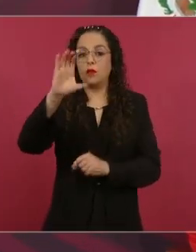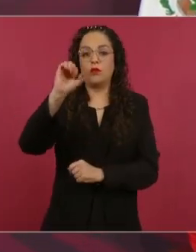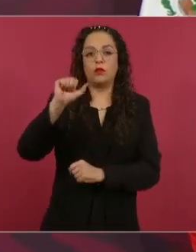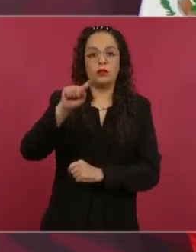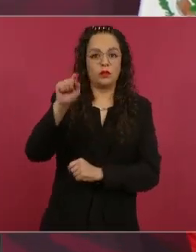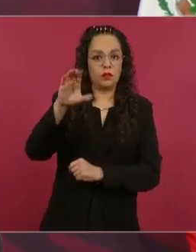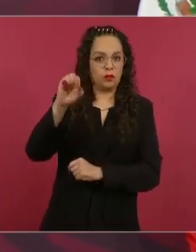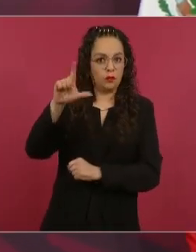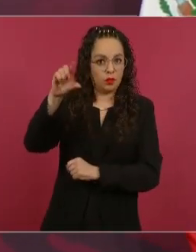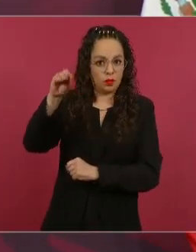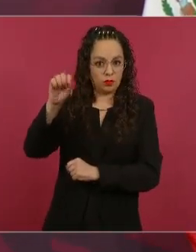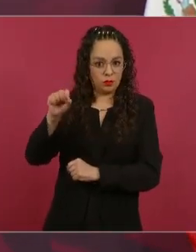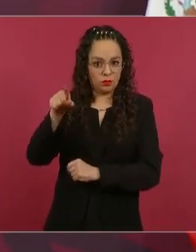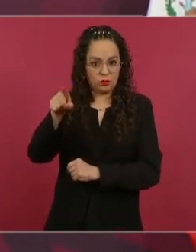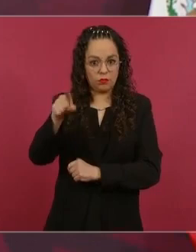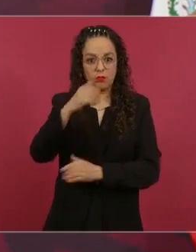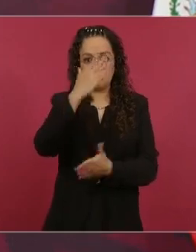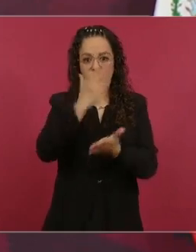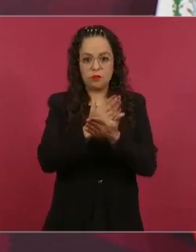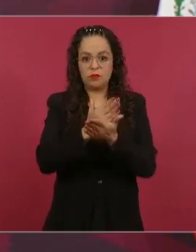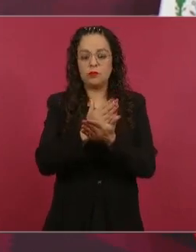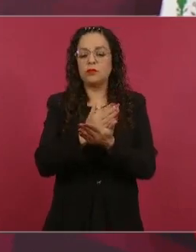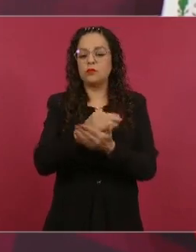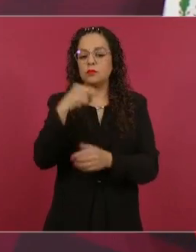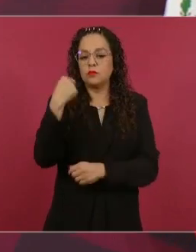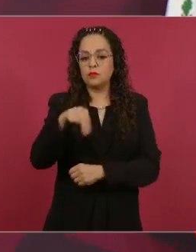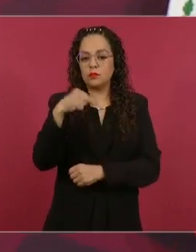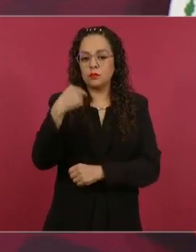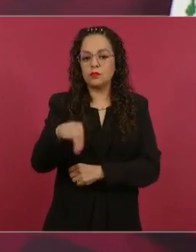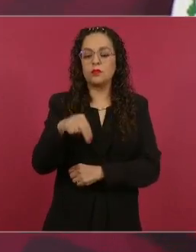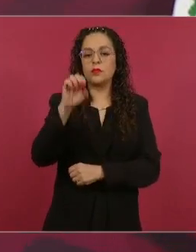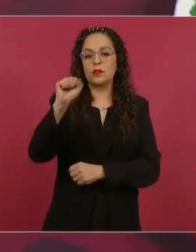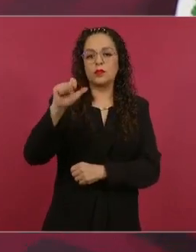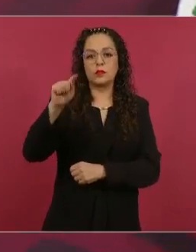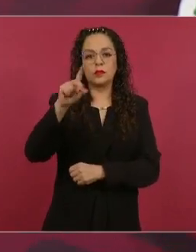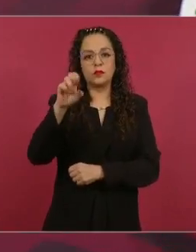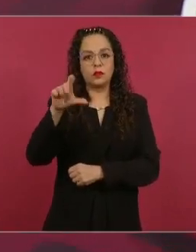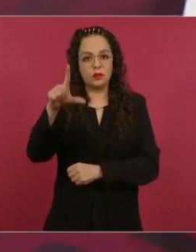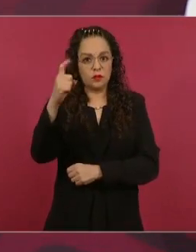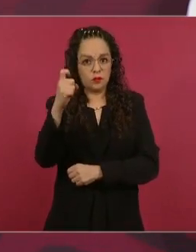pasa por la estación de Salto de Agua, la estación de Macuspana,